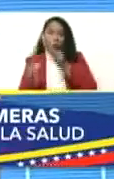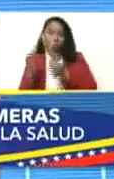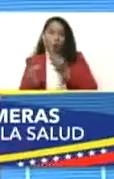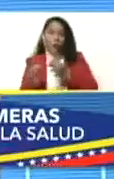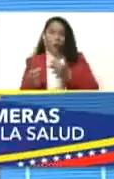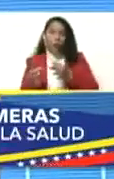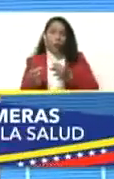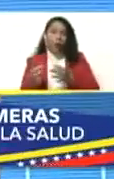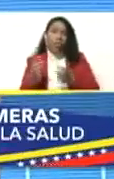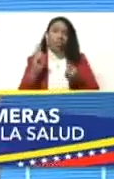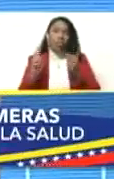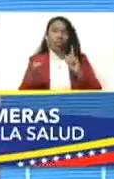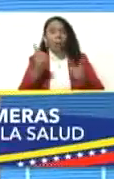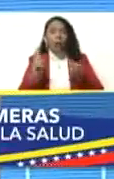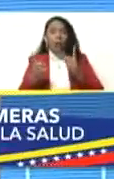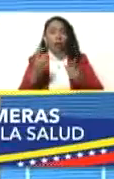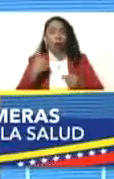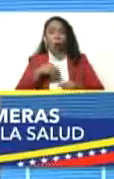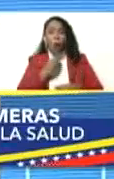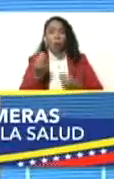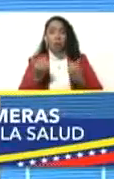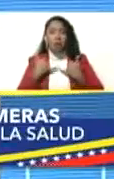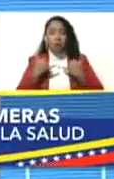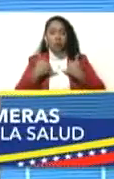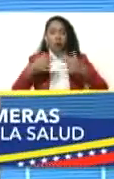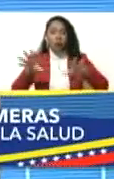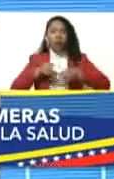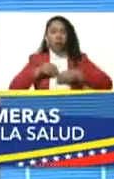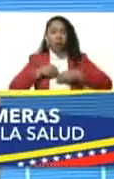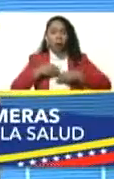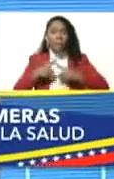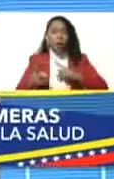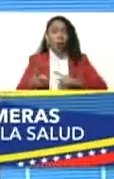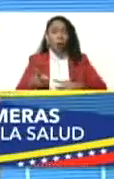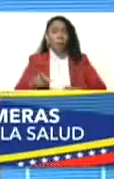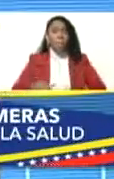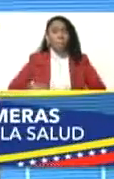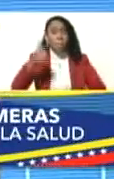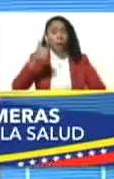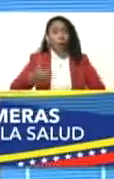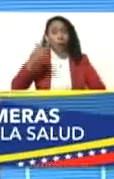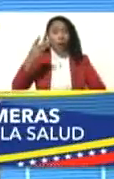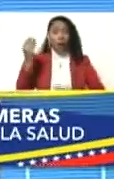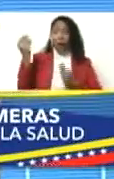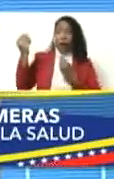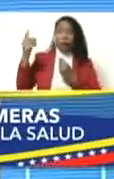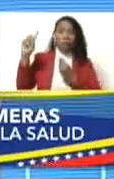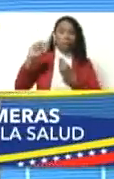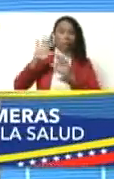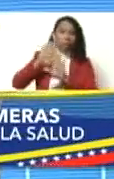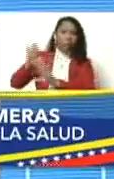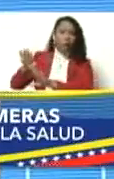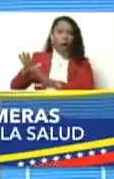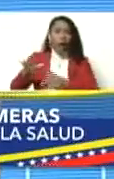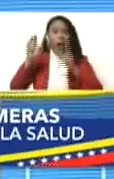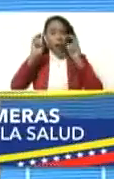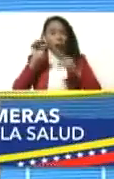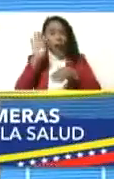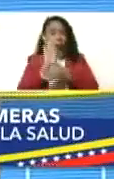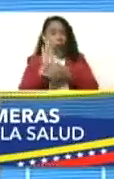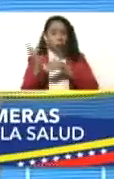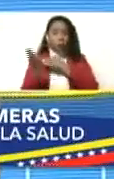cómo la recibamos o la aceptemos, pero lo más importante no es el dinero. La causa es preservar